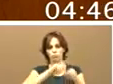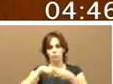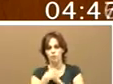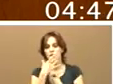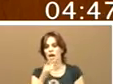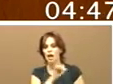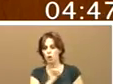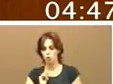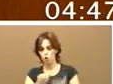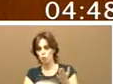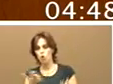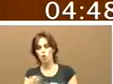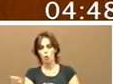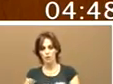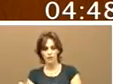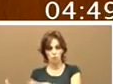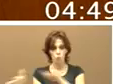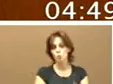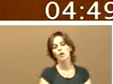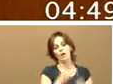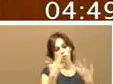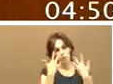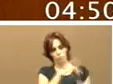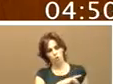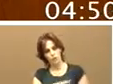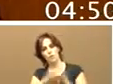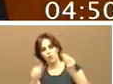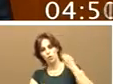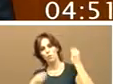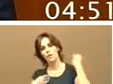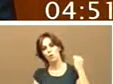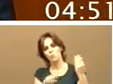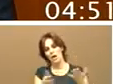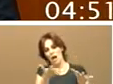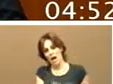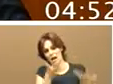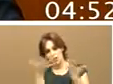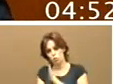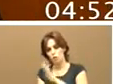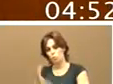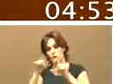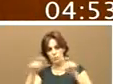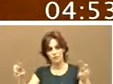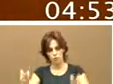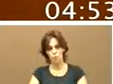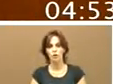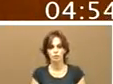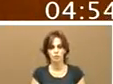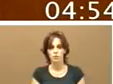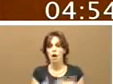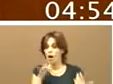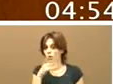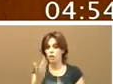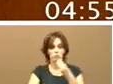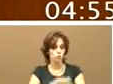comerciantes donde se les ha orientado se les ha formado y se les ha ayudado a crear nuevas empresas lo que no podemos